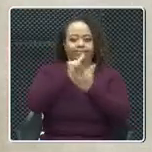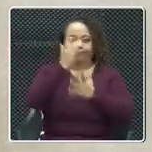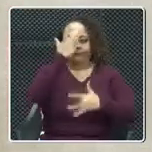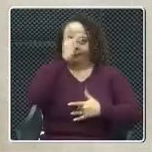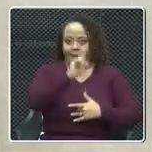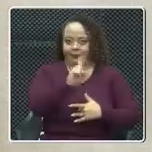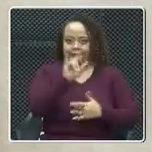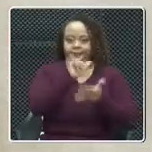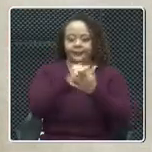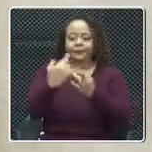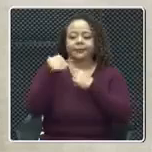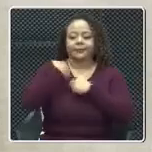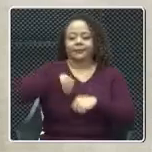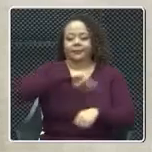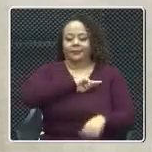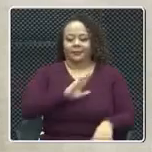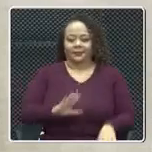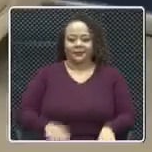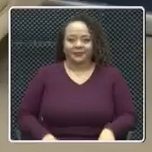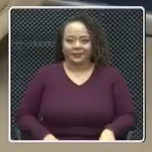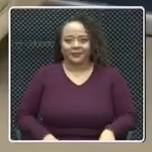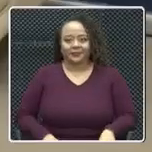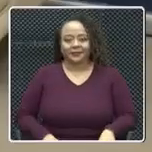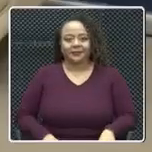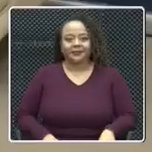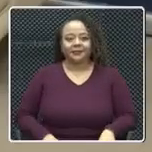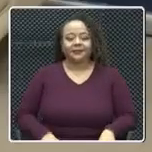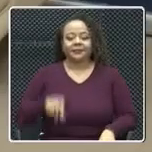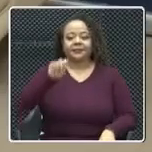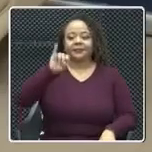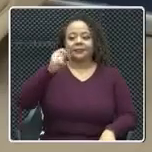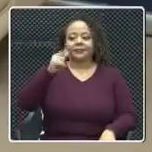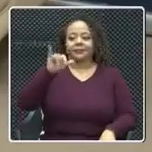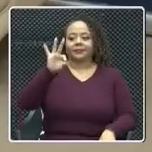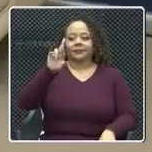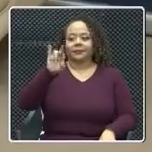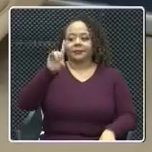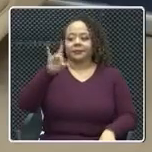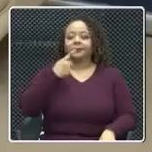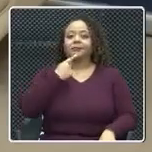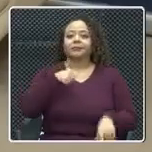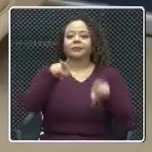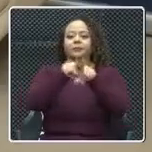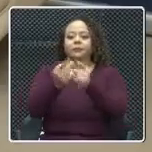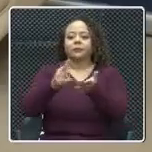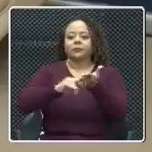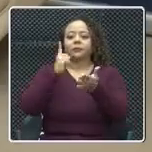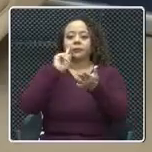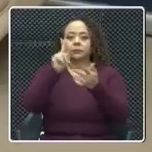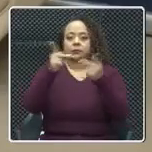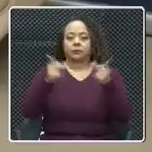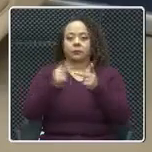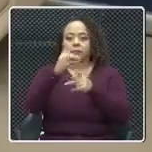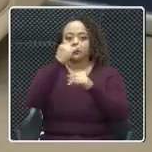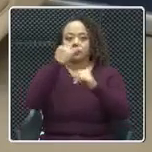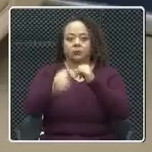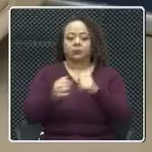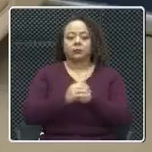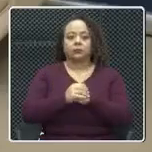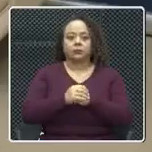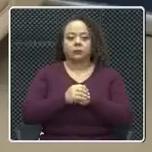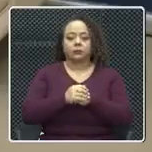enfermedad, eso nos toca a nosotros. Excelente, muy okay, bien. Sigifredo nos dice, también ser contratado para un puesto y termina